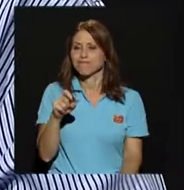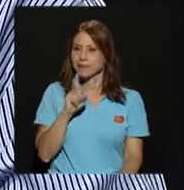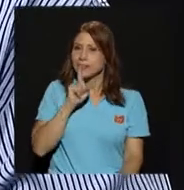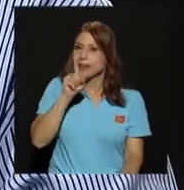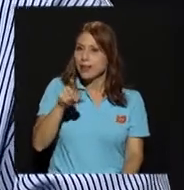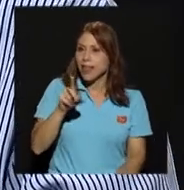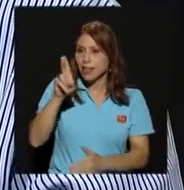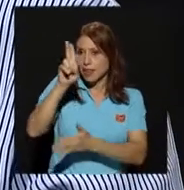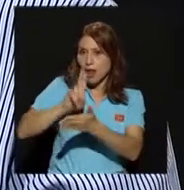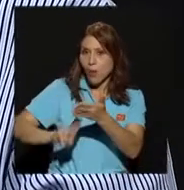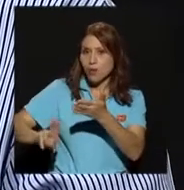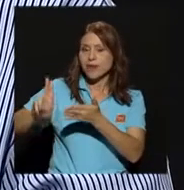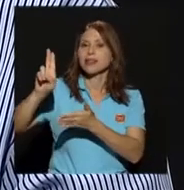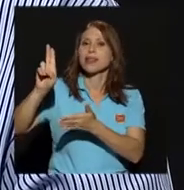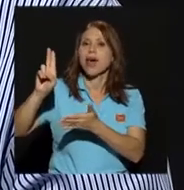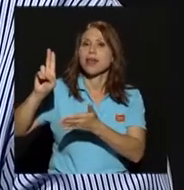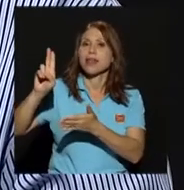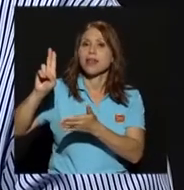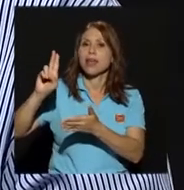universidad nos llegó,